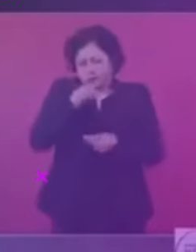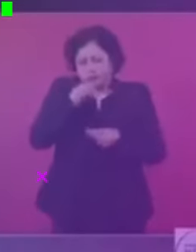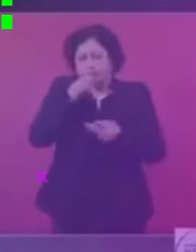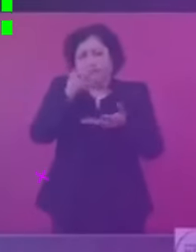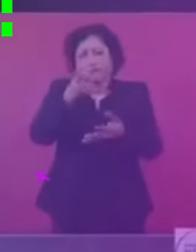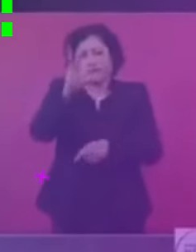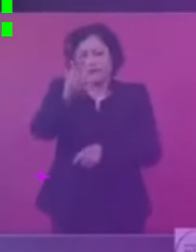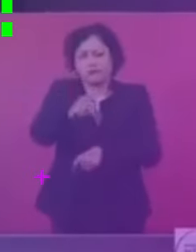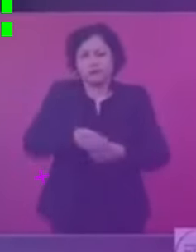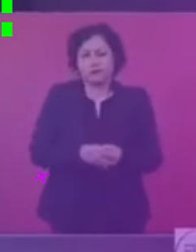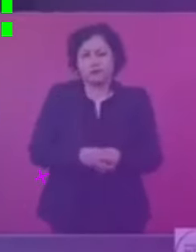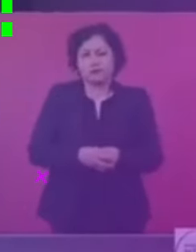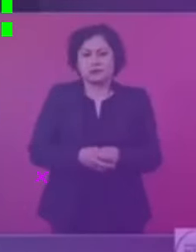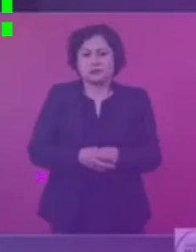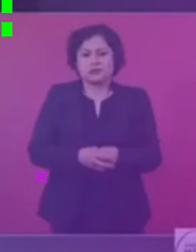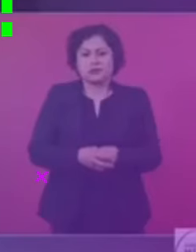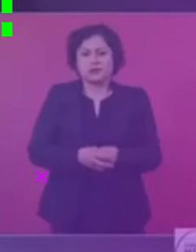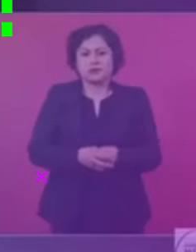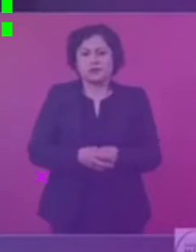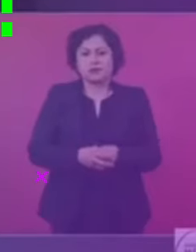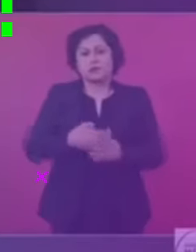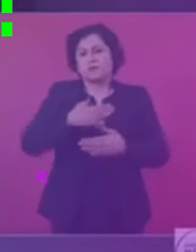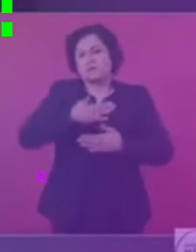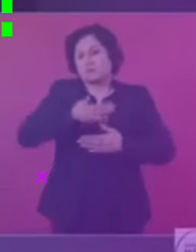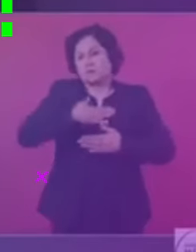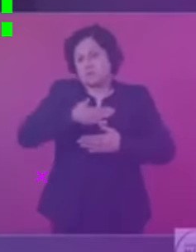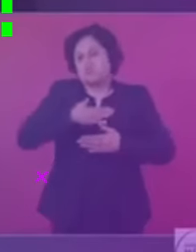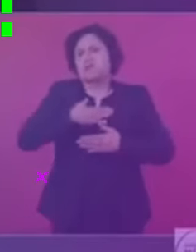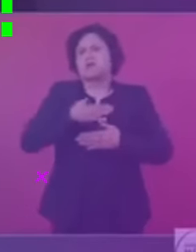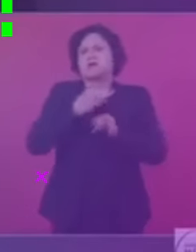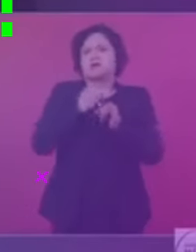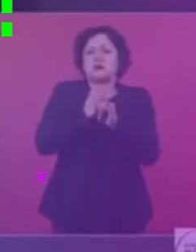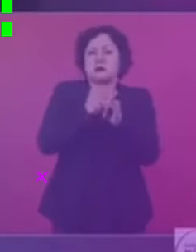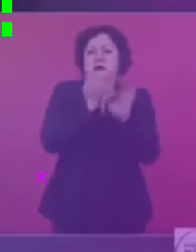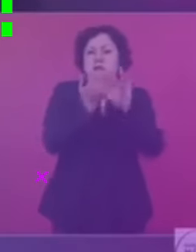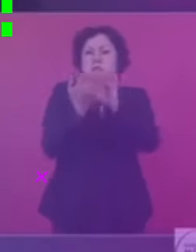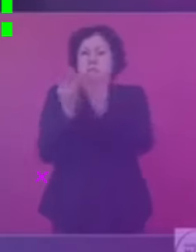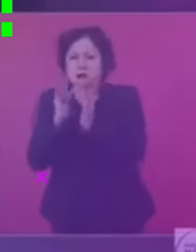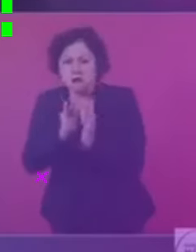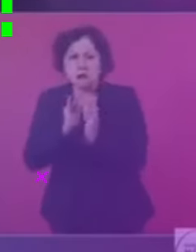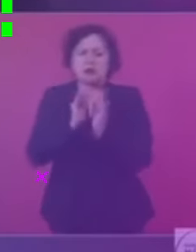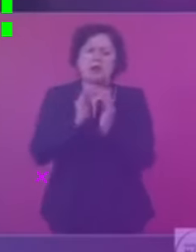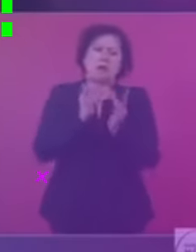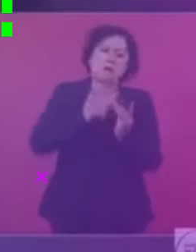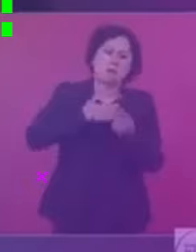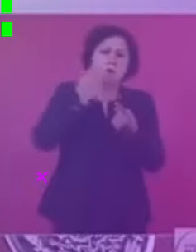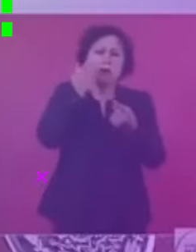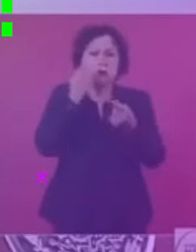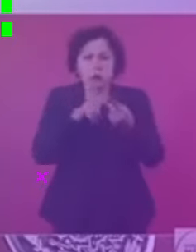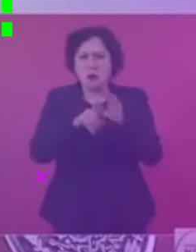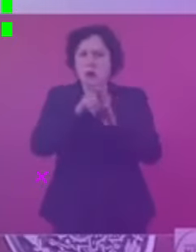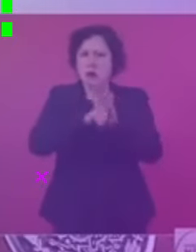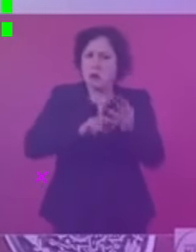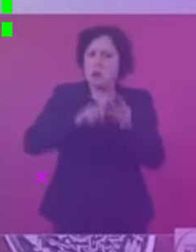Dice López, infame y grotesco personaje al que le quedan ya solamente algunos días en la presidencia de la República, que una vez